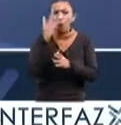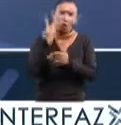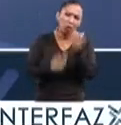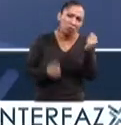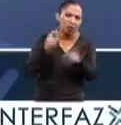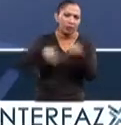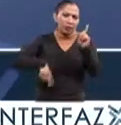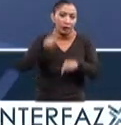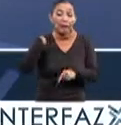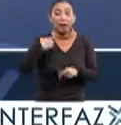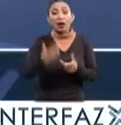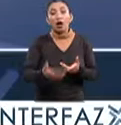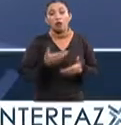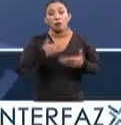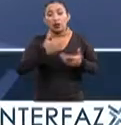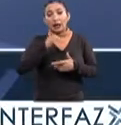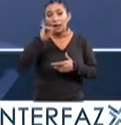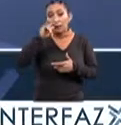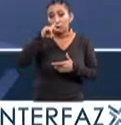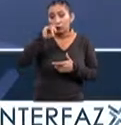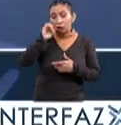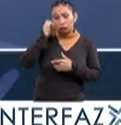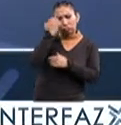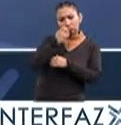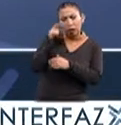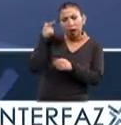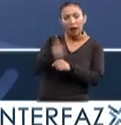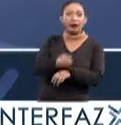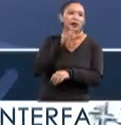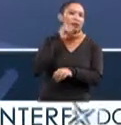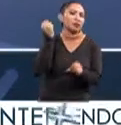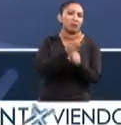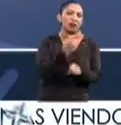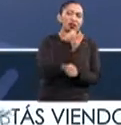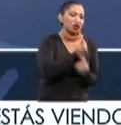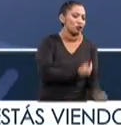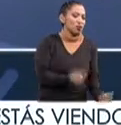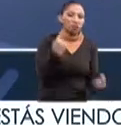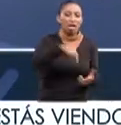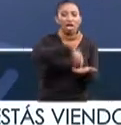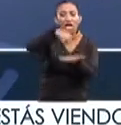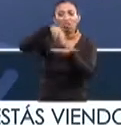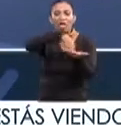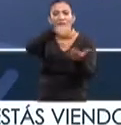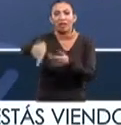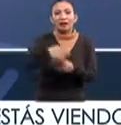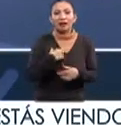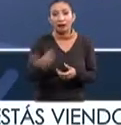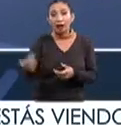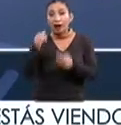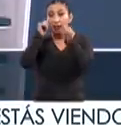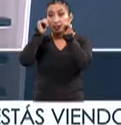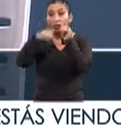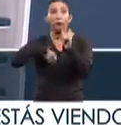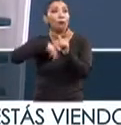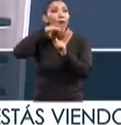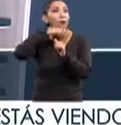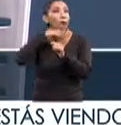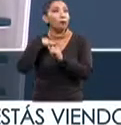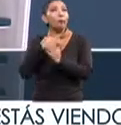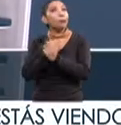impulsividad y la hiperactividad la puedes diagnosticar o detectar a muy temprana edad, ¿no? Mucho antes que una inatención, el